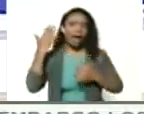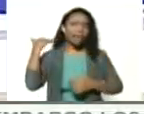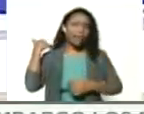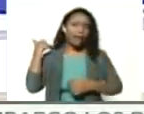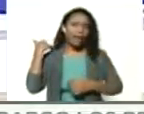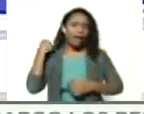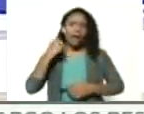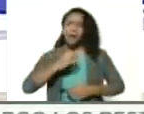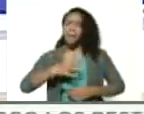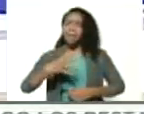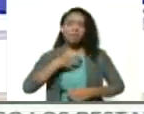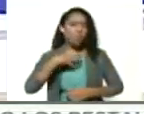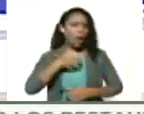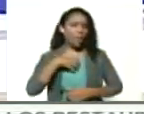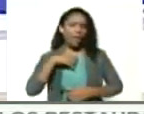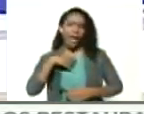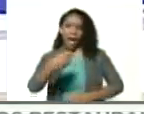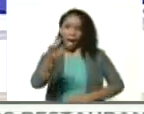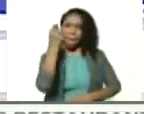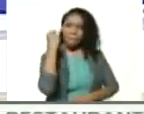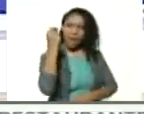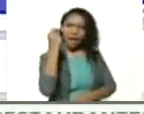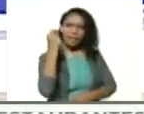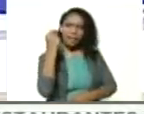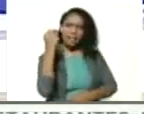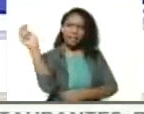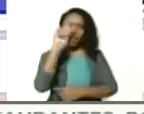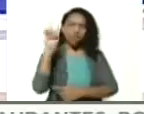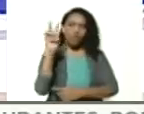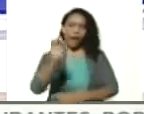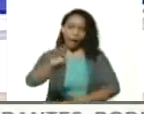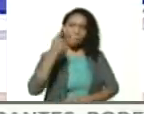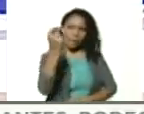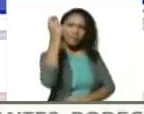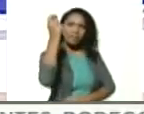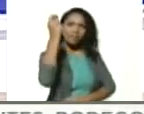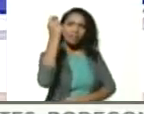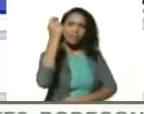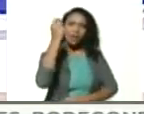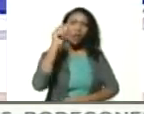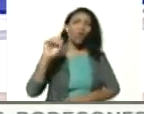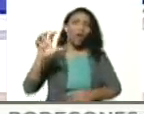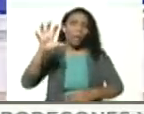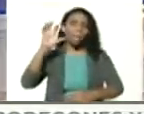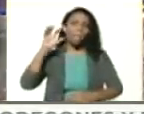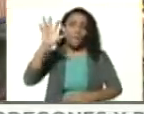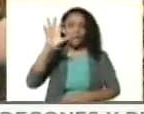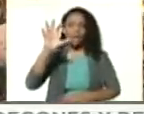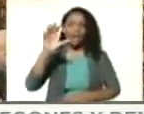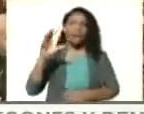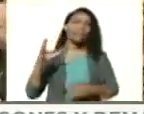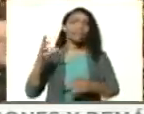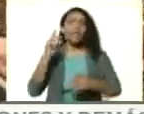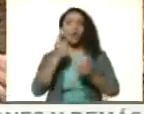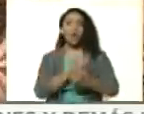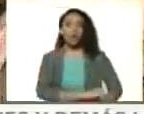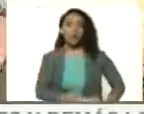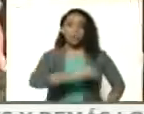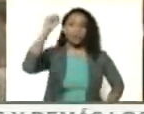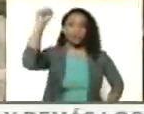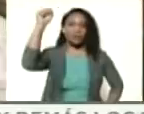podrán jamás con Venezuela. Jamás podrán con la patria de los libertadores.